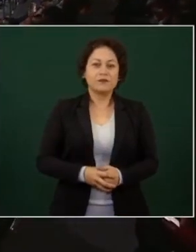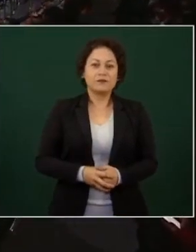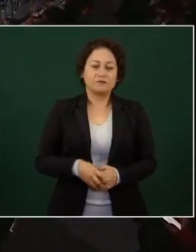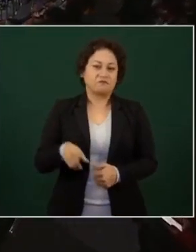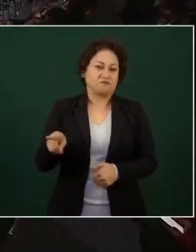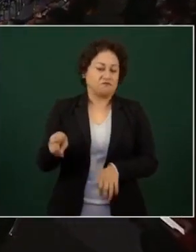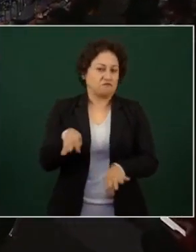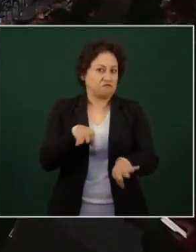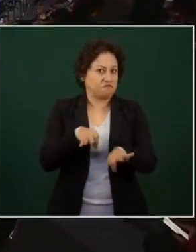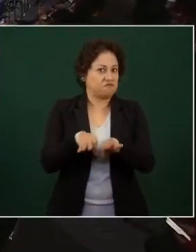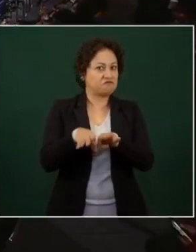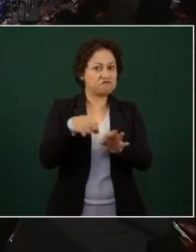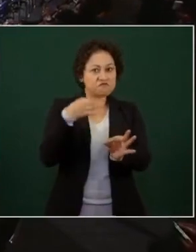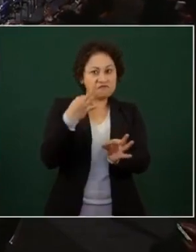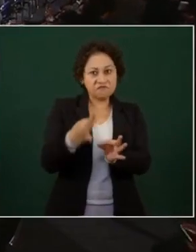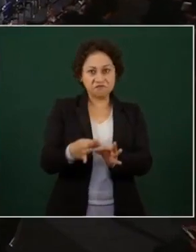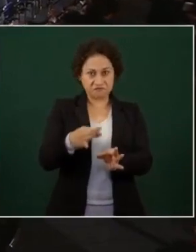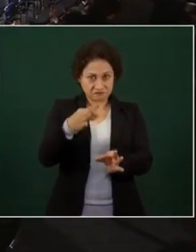trabajadora,